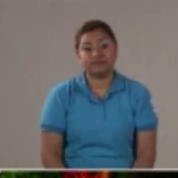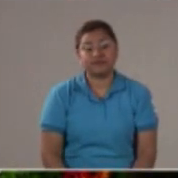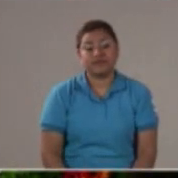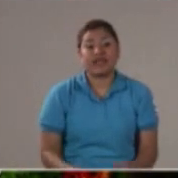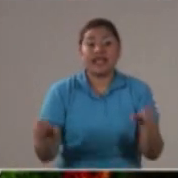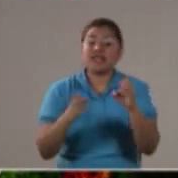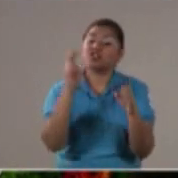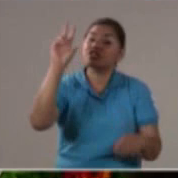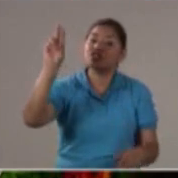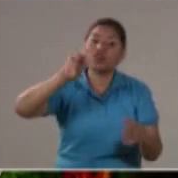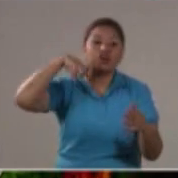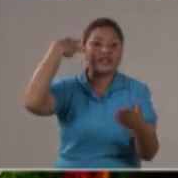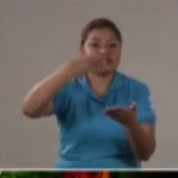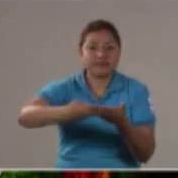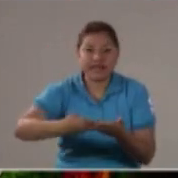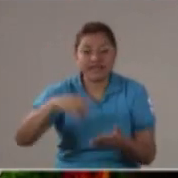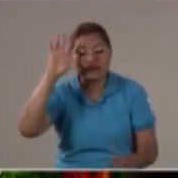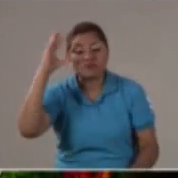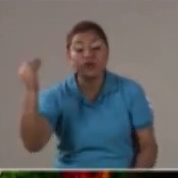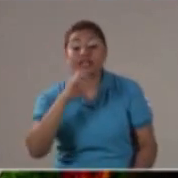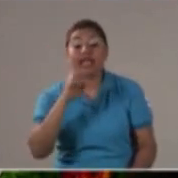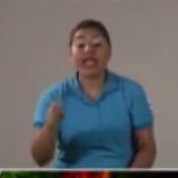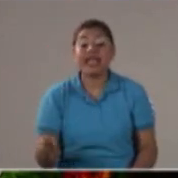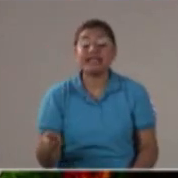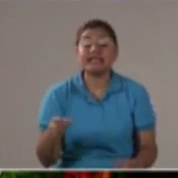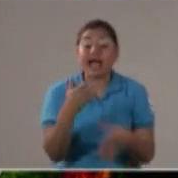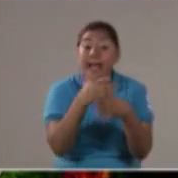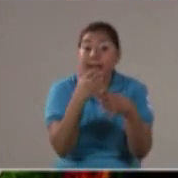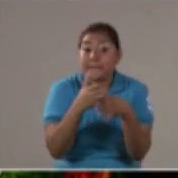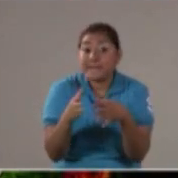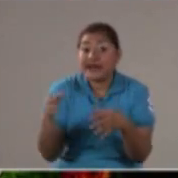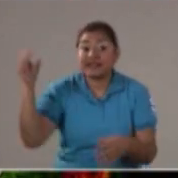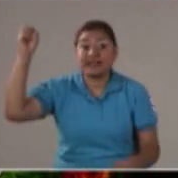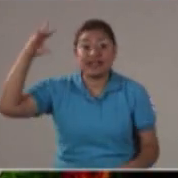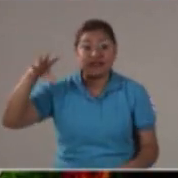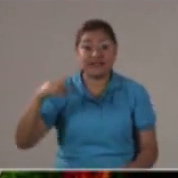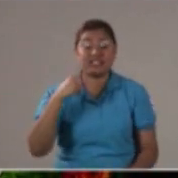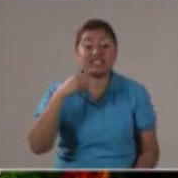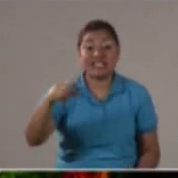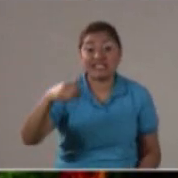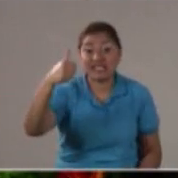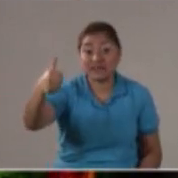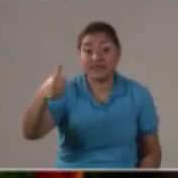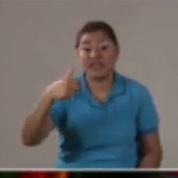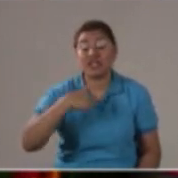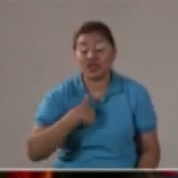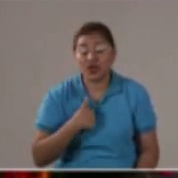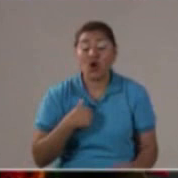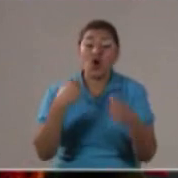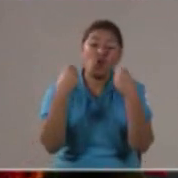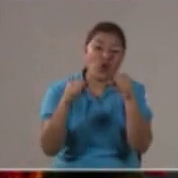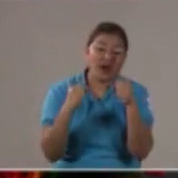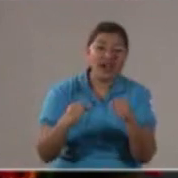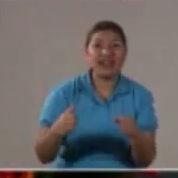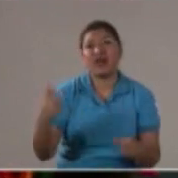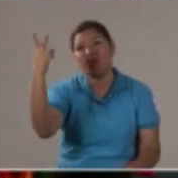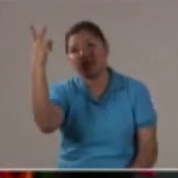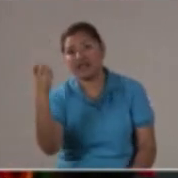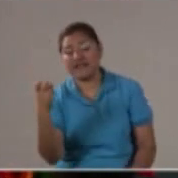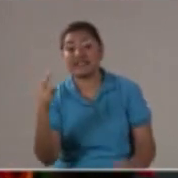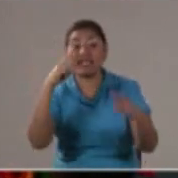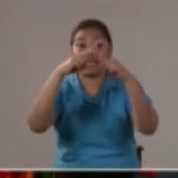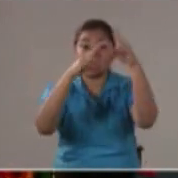Entonces no desmayes, eso es parte de la bendición, del bien decir, no desmayes. Voy a probar a hacerlo otra vez en el nombre del